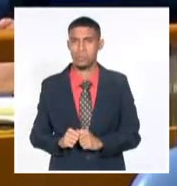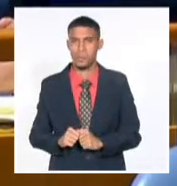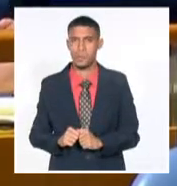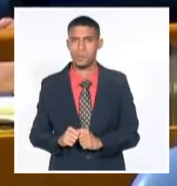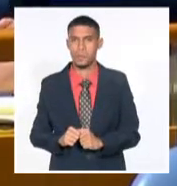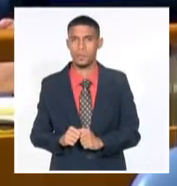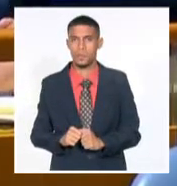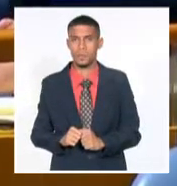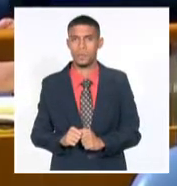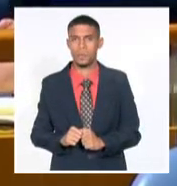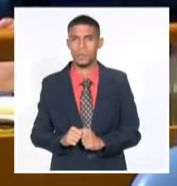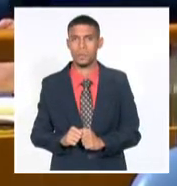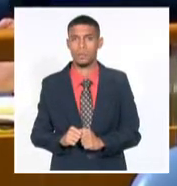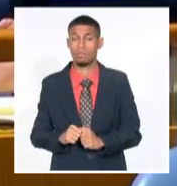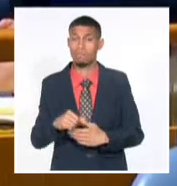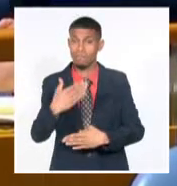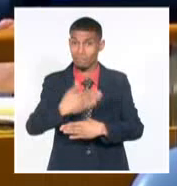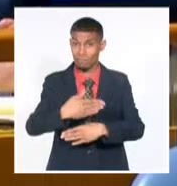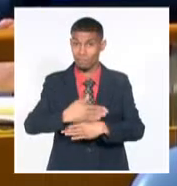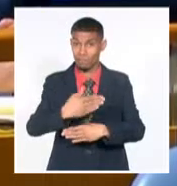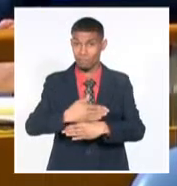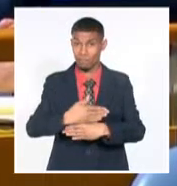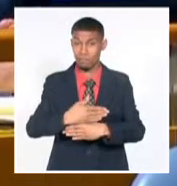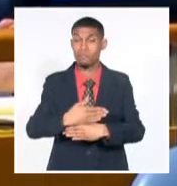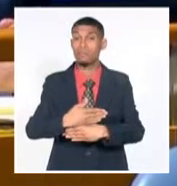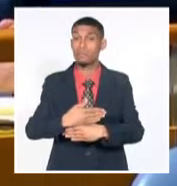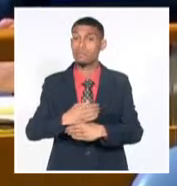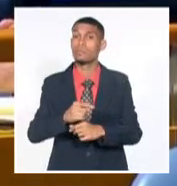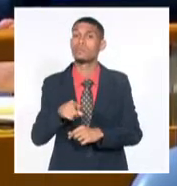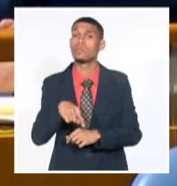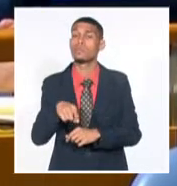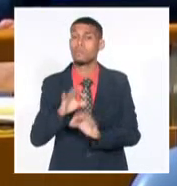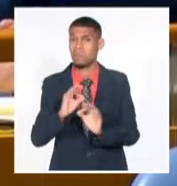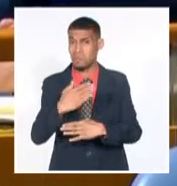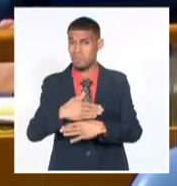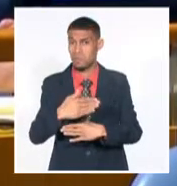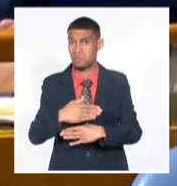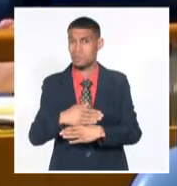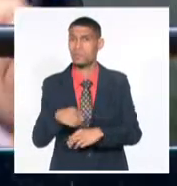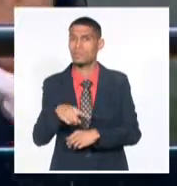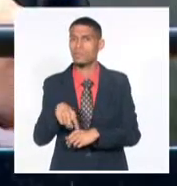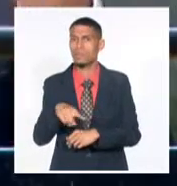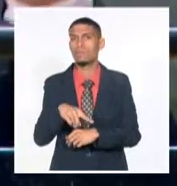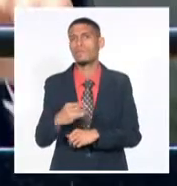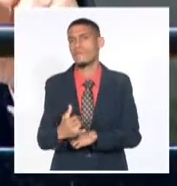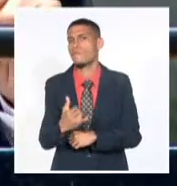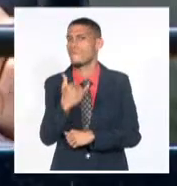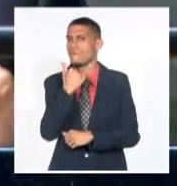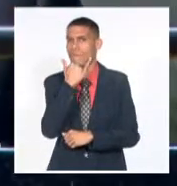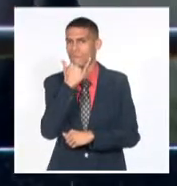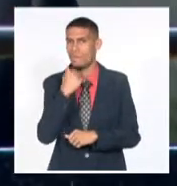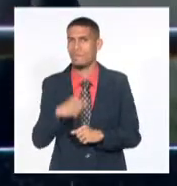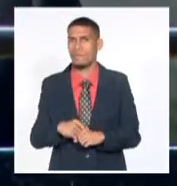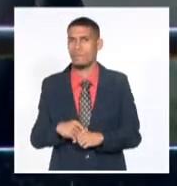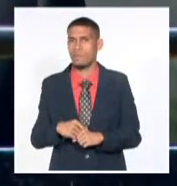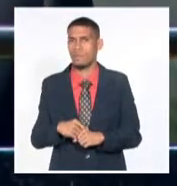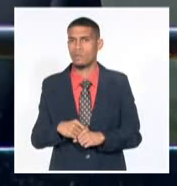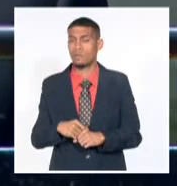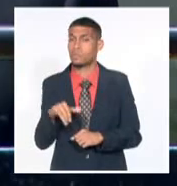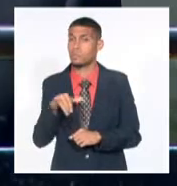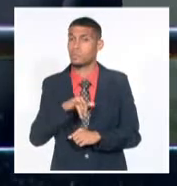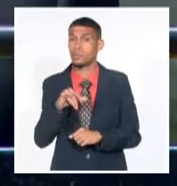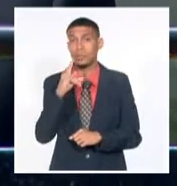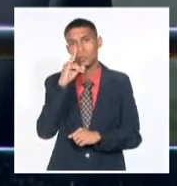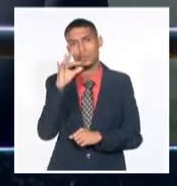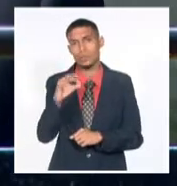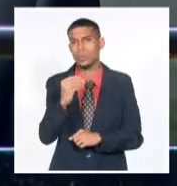embargo, el bloqueo, paradójicamente, cercena la libertad de viajar a Cuba de los